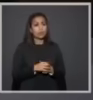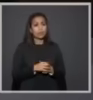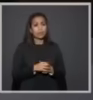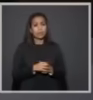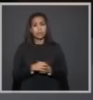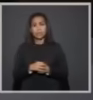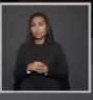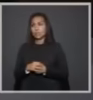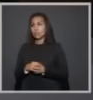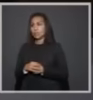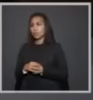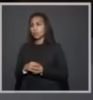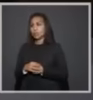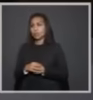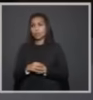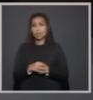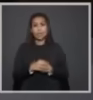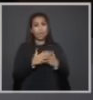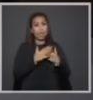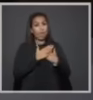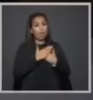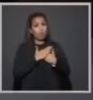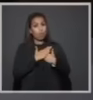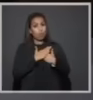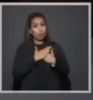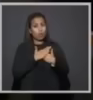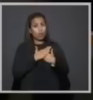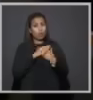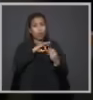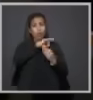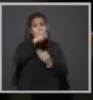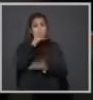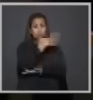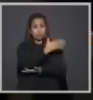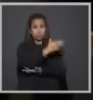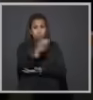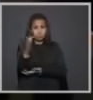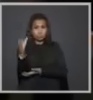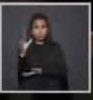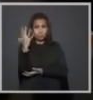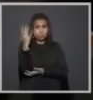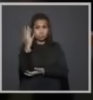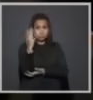a la naturaleza, en el amor